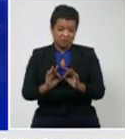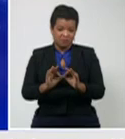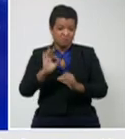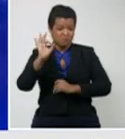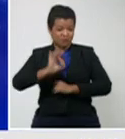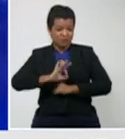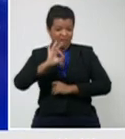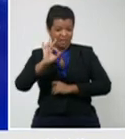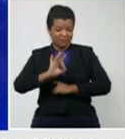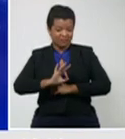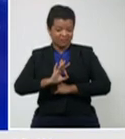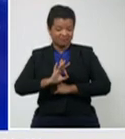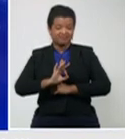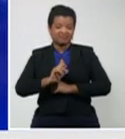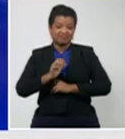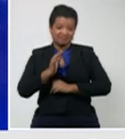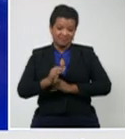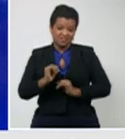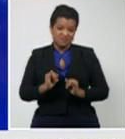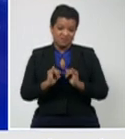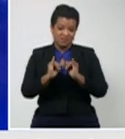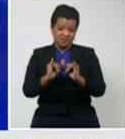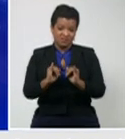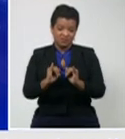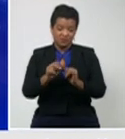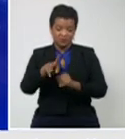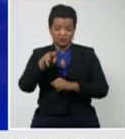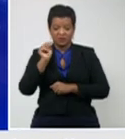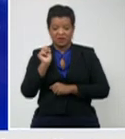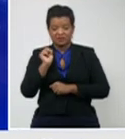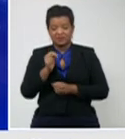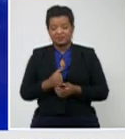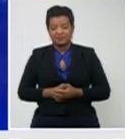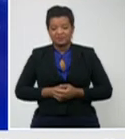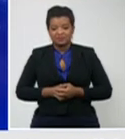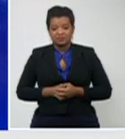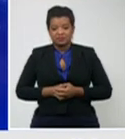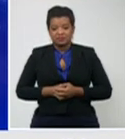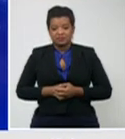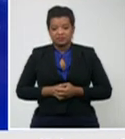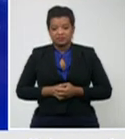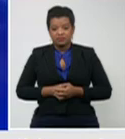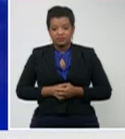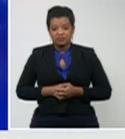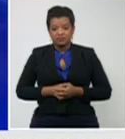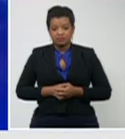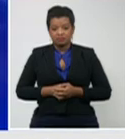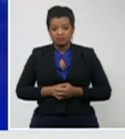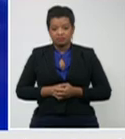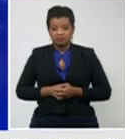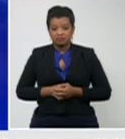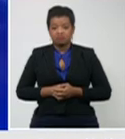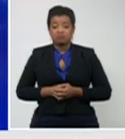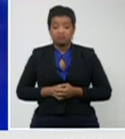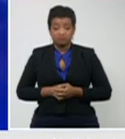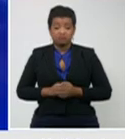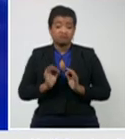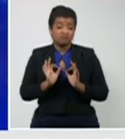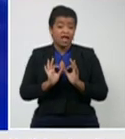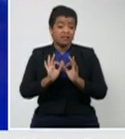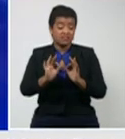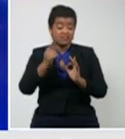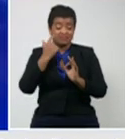a través de las cifras más actualizadas que usted proporciona. Ese es el altruismo del personal de salud,